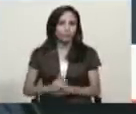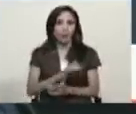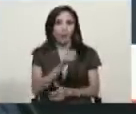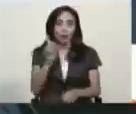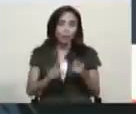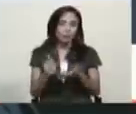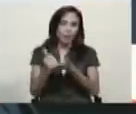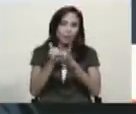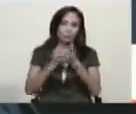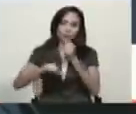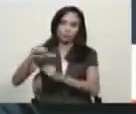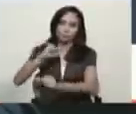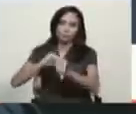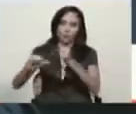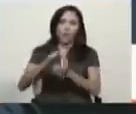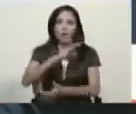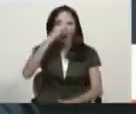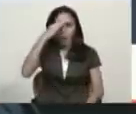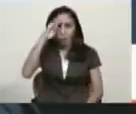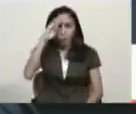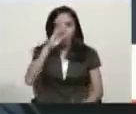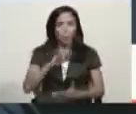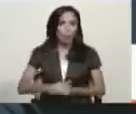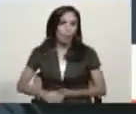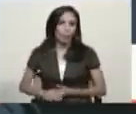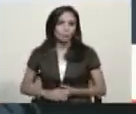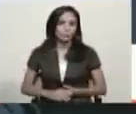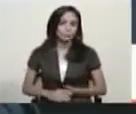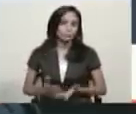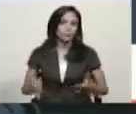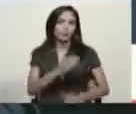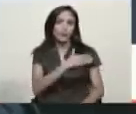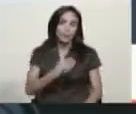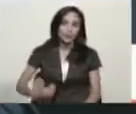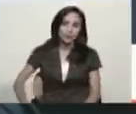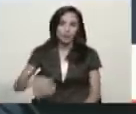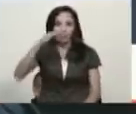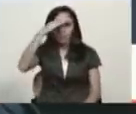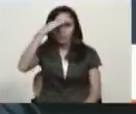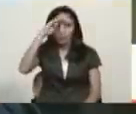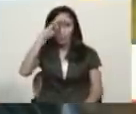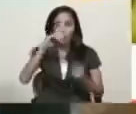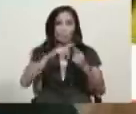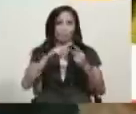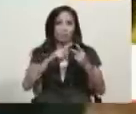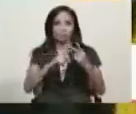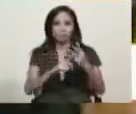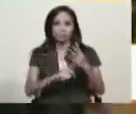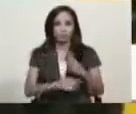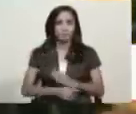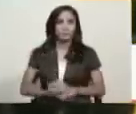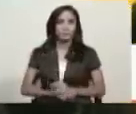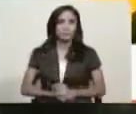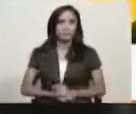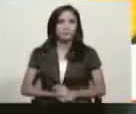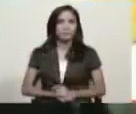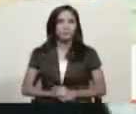ayudar. Pido la ayuda de Cuba, de Raúl, de Díaz-Canel. Por